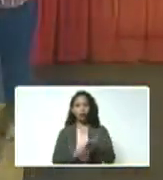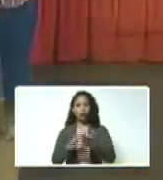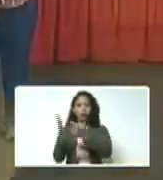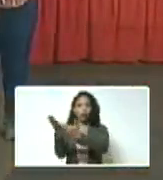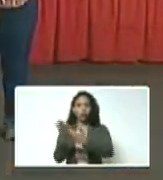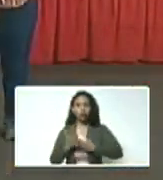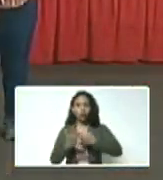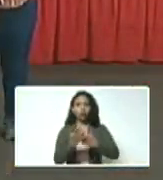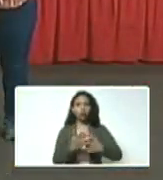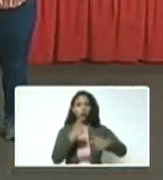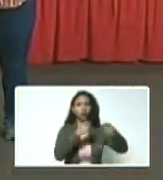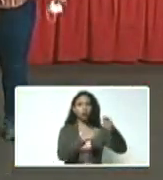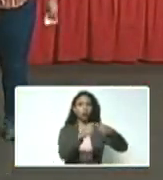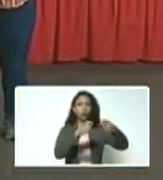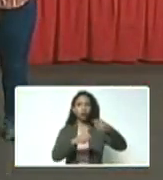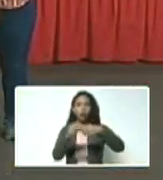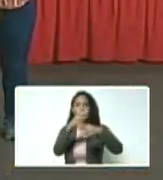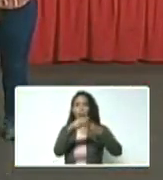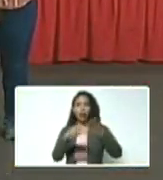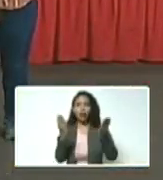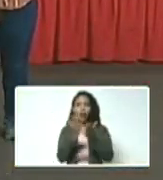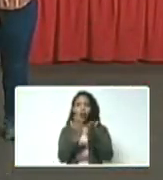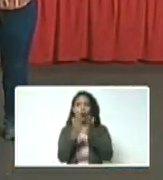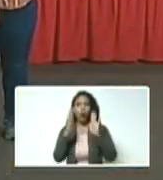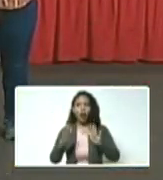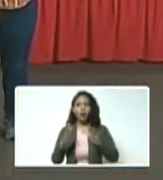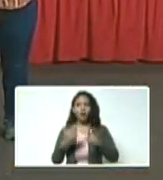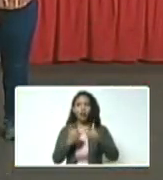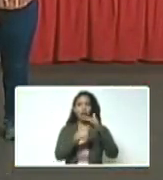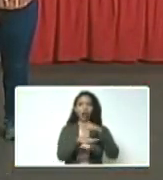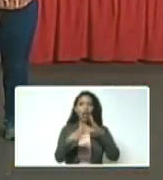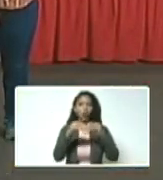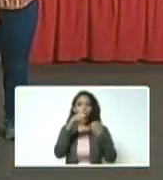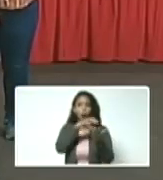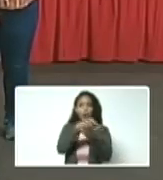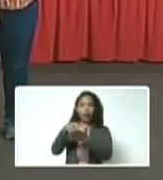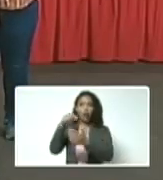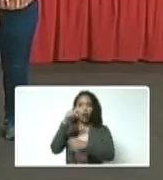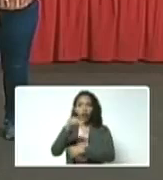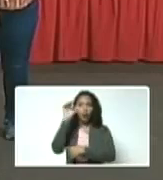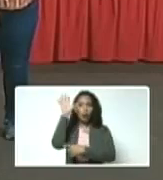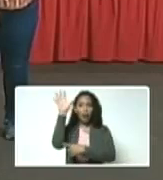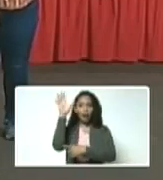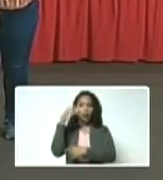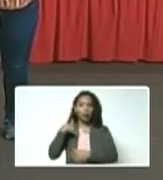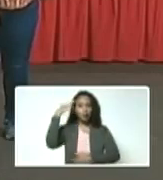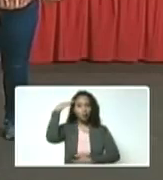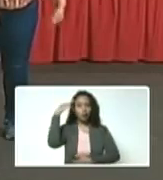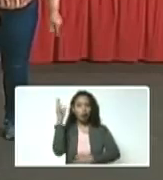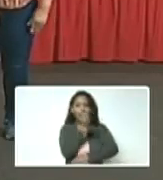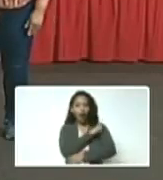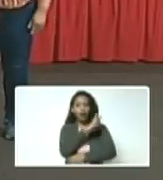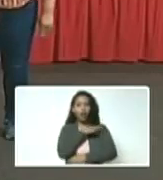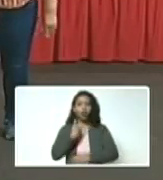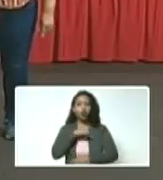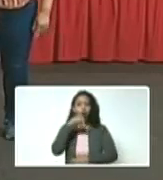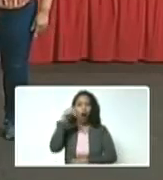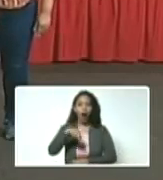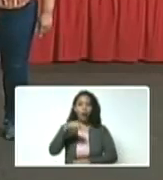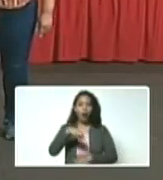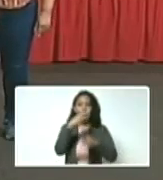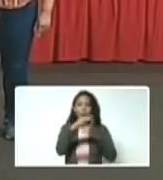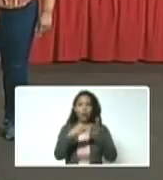y despachar todo el material escolar que va a salir a todos los estados del país, mi comandante en jefe. Nosotros tenemos acá